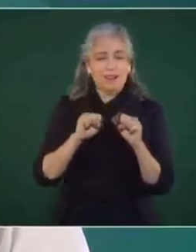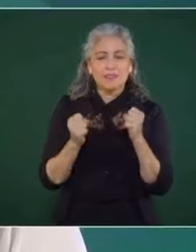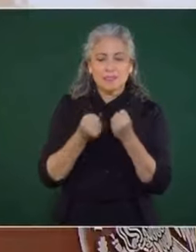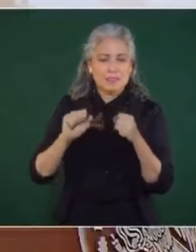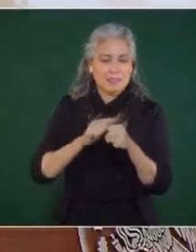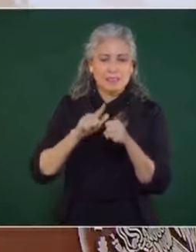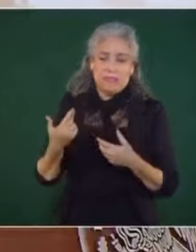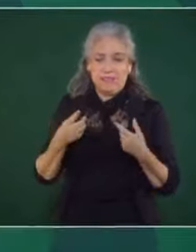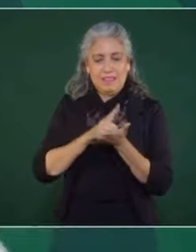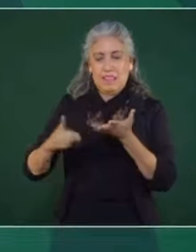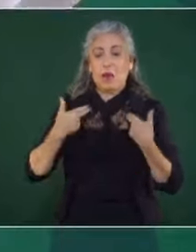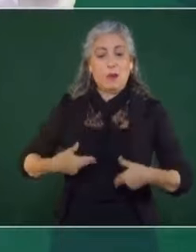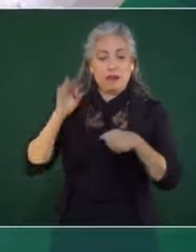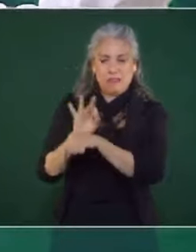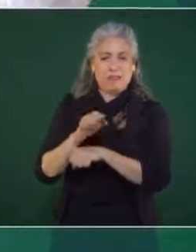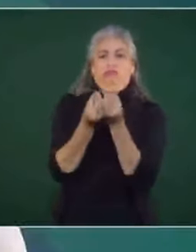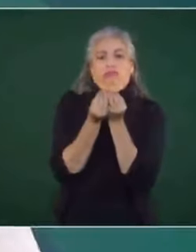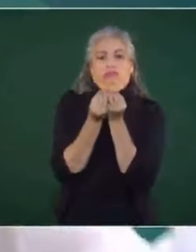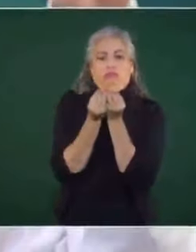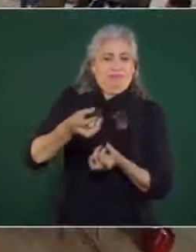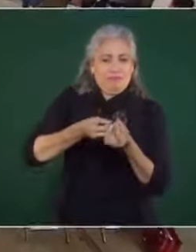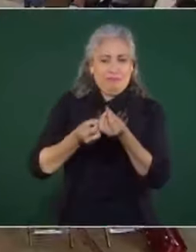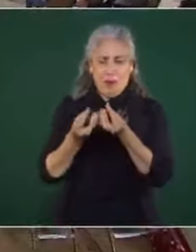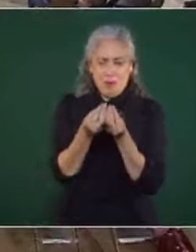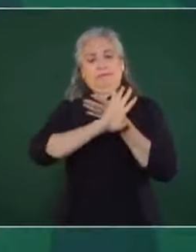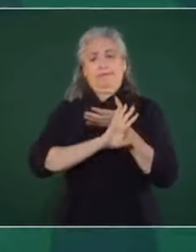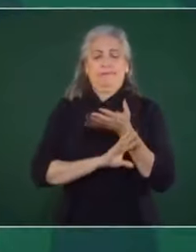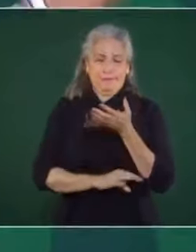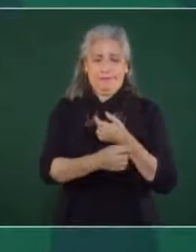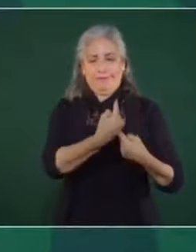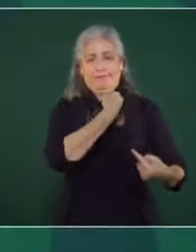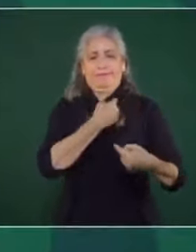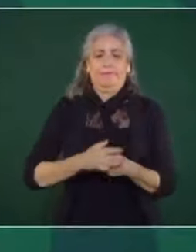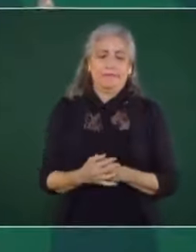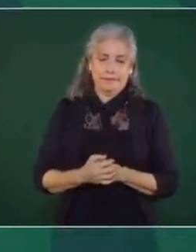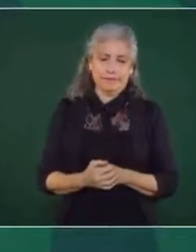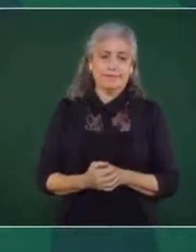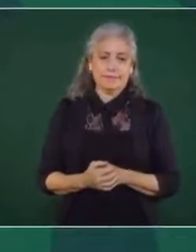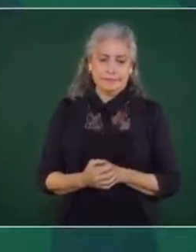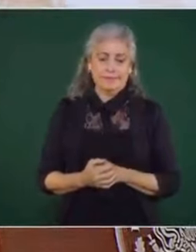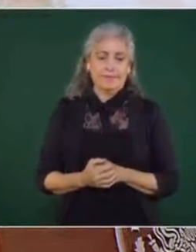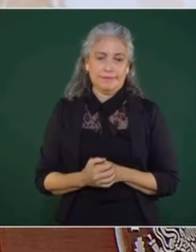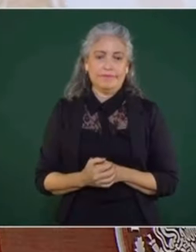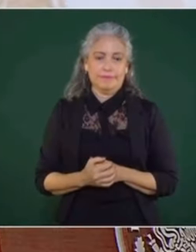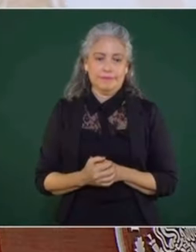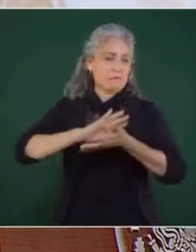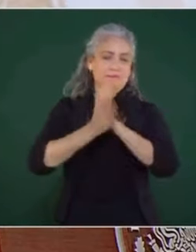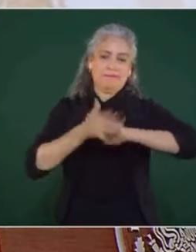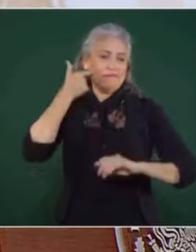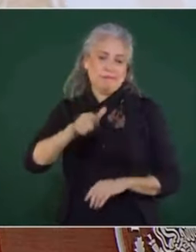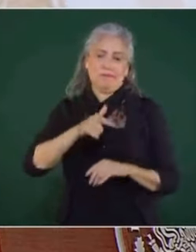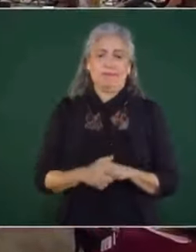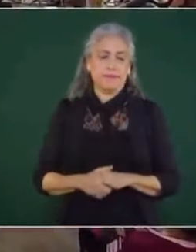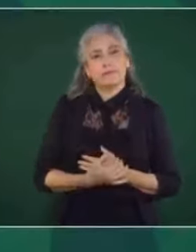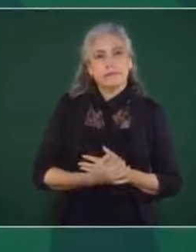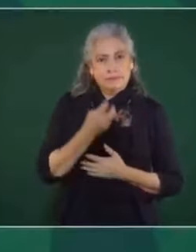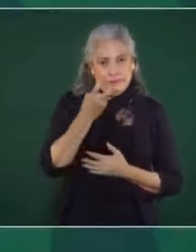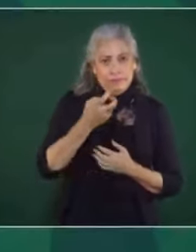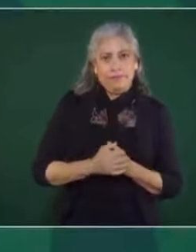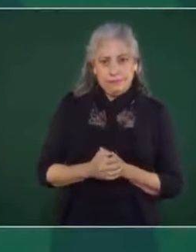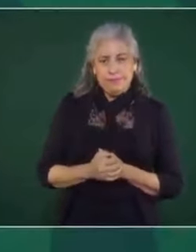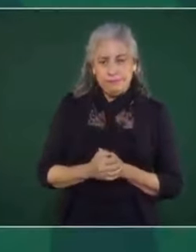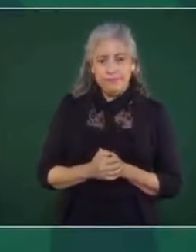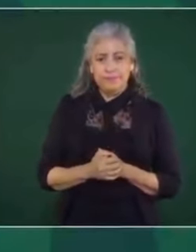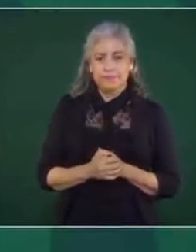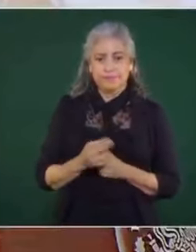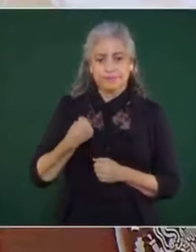Defensores de Derechos Humanos es un cóctel de provocadores que están en contra de la transformación entonces por eso no